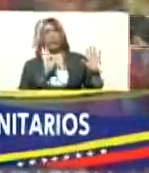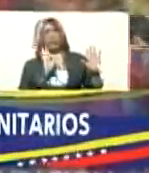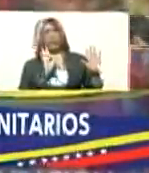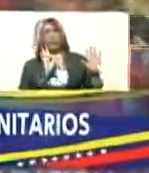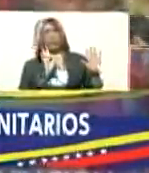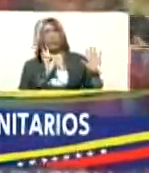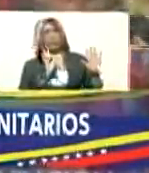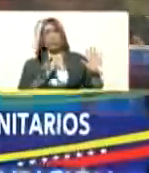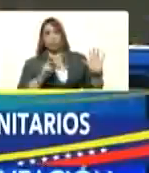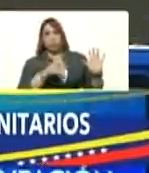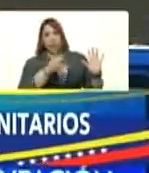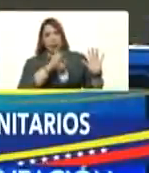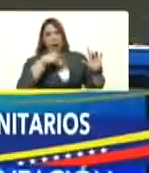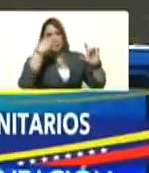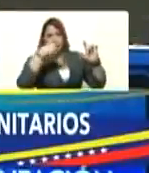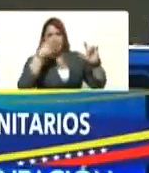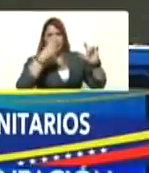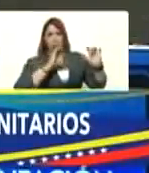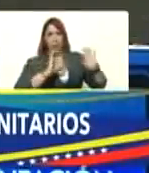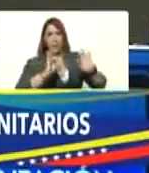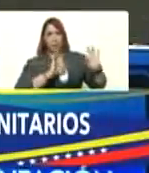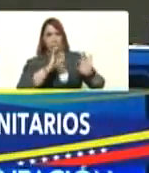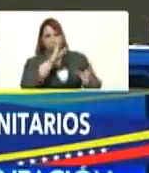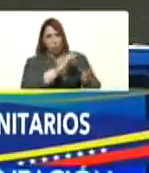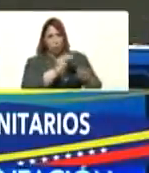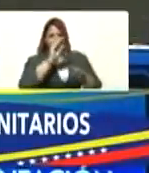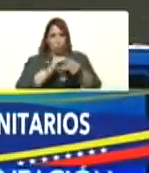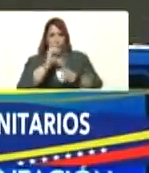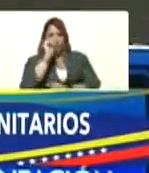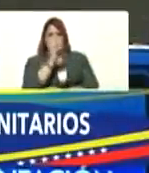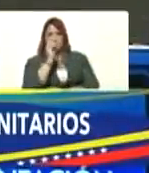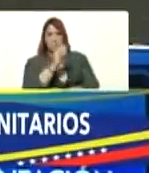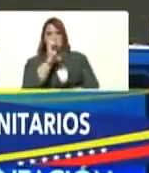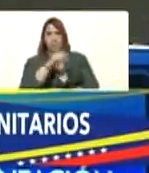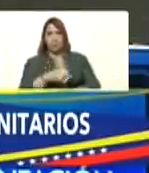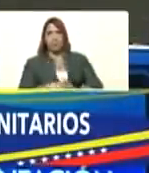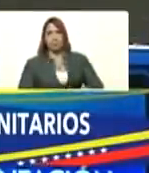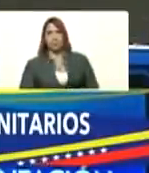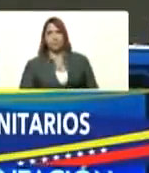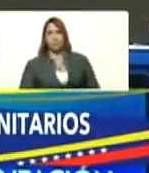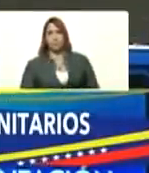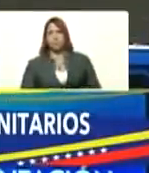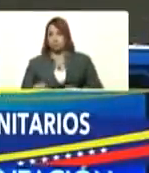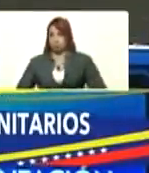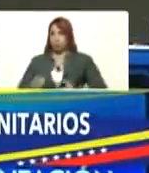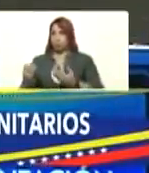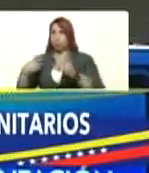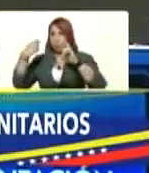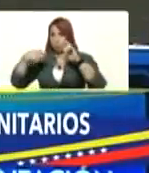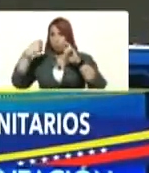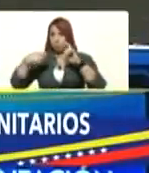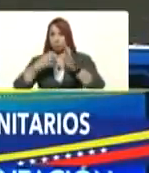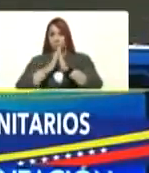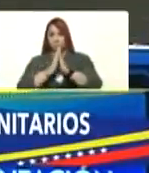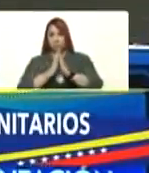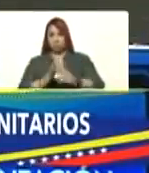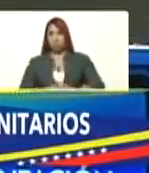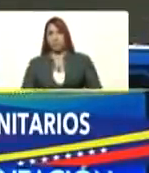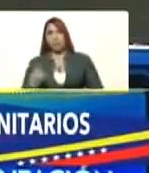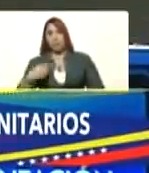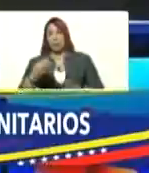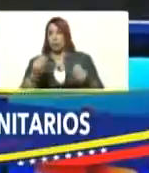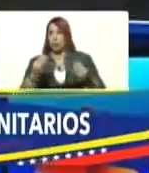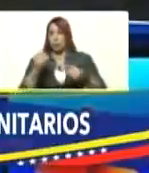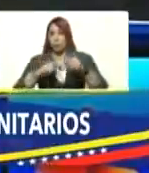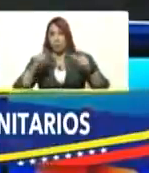Y hay un videíto también preparado, resumen de las asambleas. Y incluso... Vamos a presentar el videíto, pues. Tenemos mucha gente